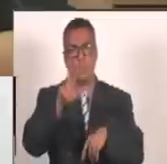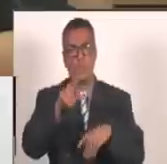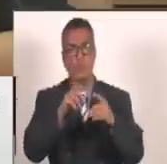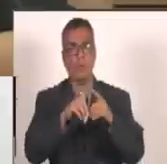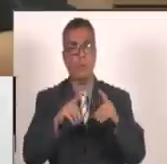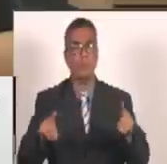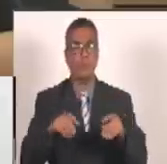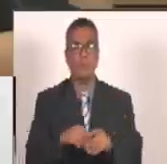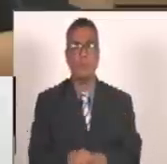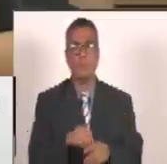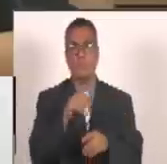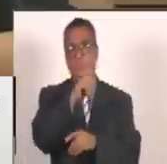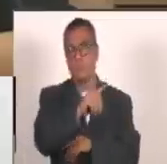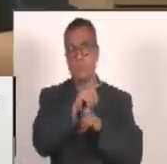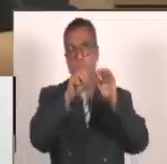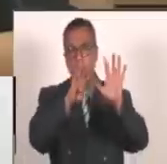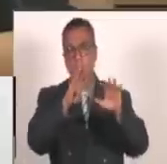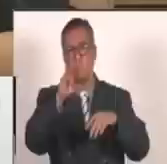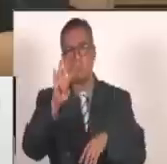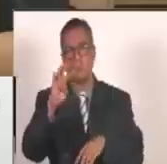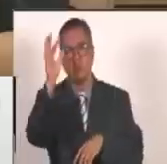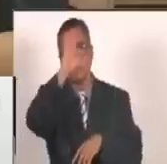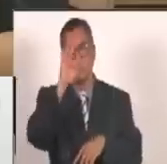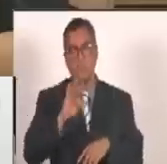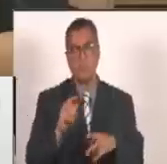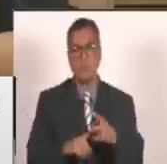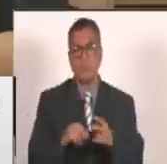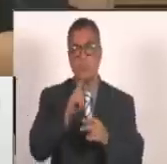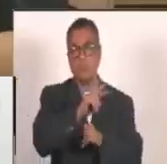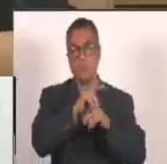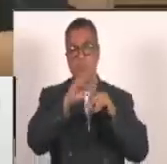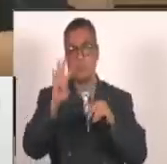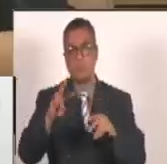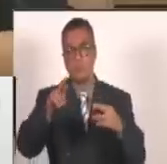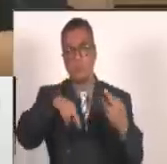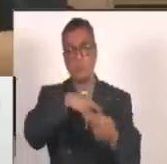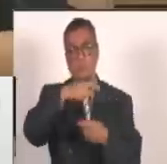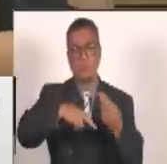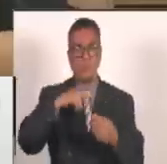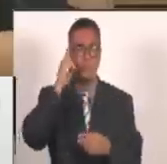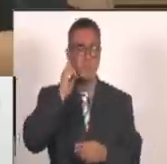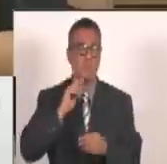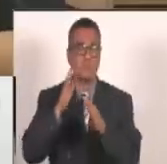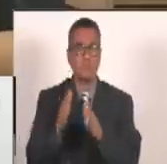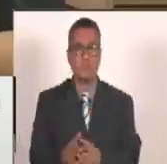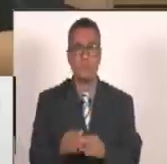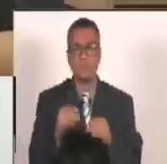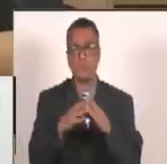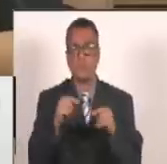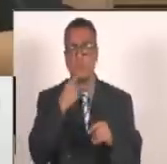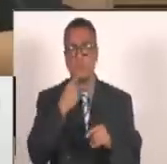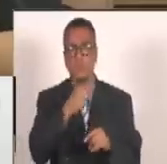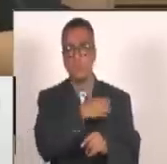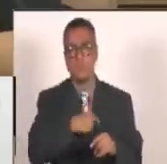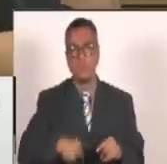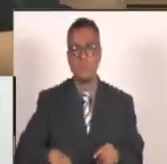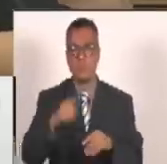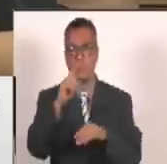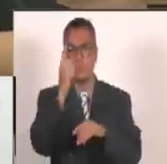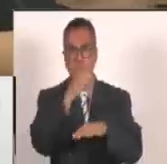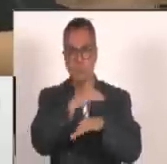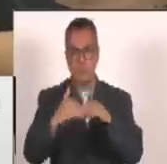de la Independencia, 164 de la Federación y 24 de la Revolución Bolivariana. Es todo, ciudadano